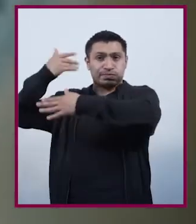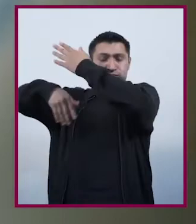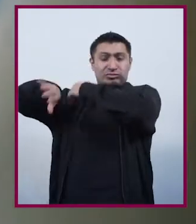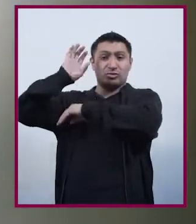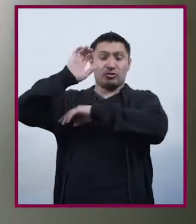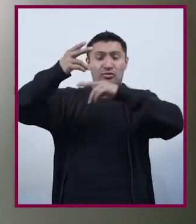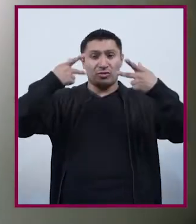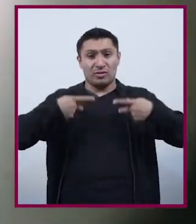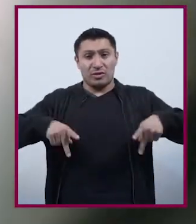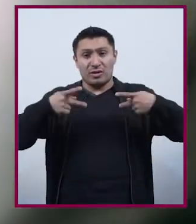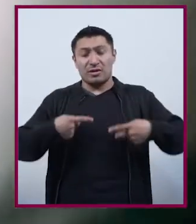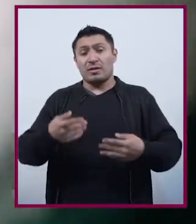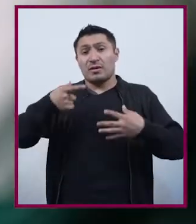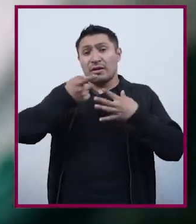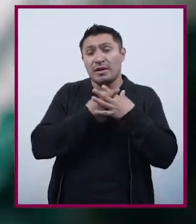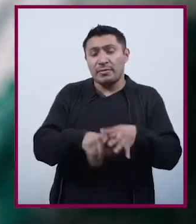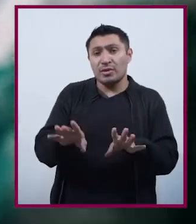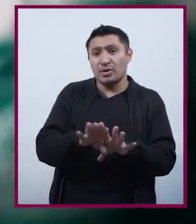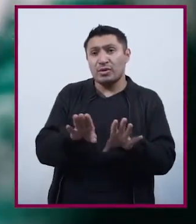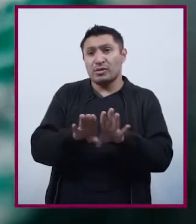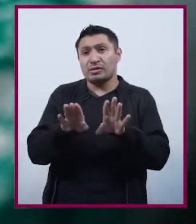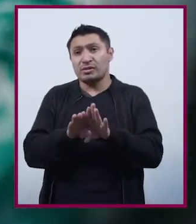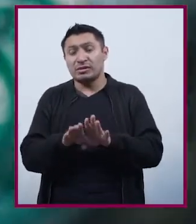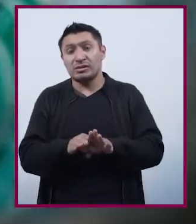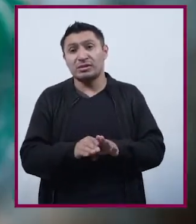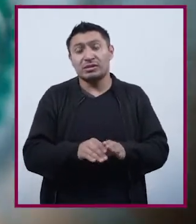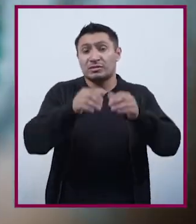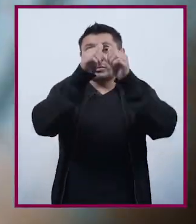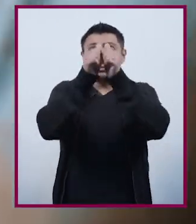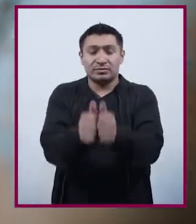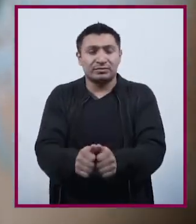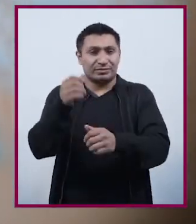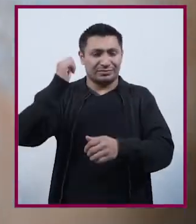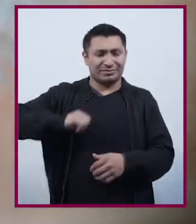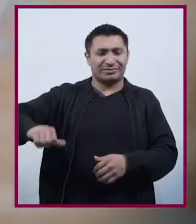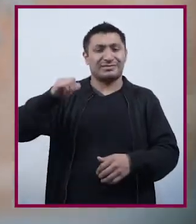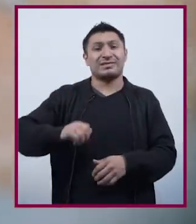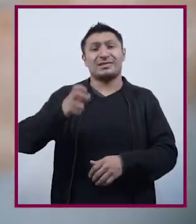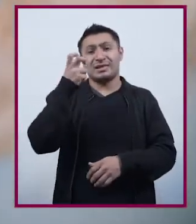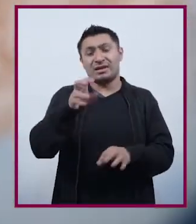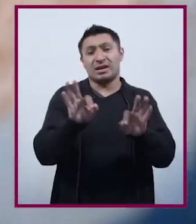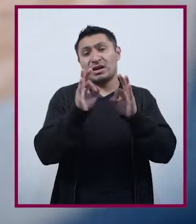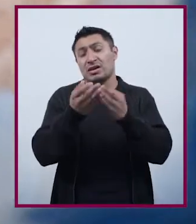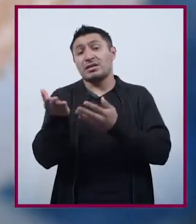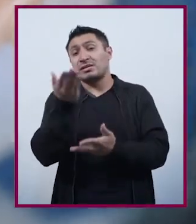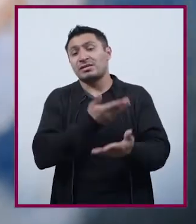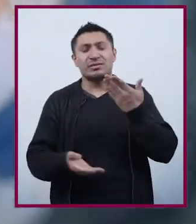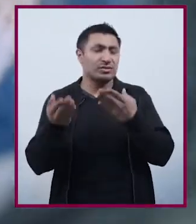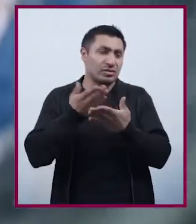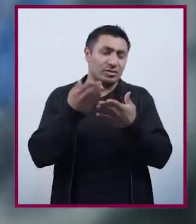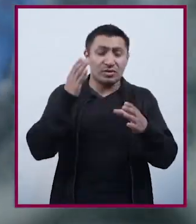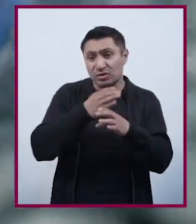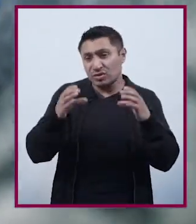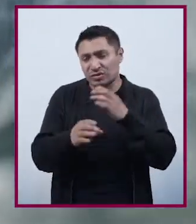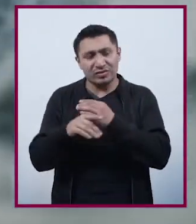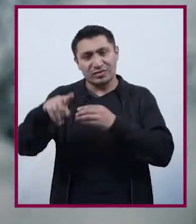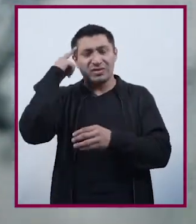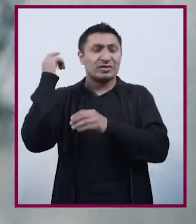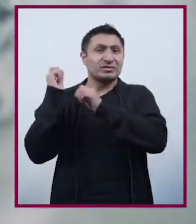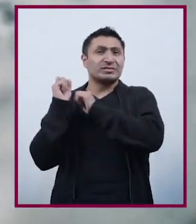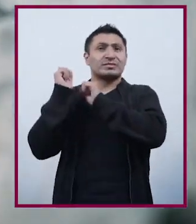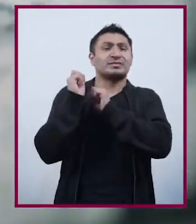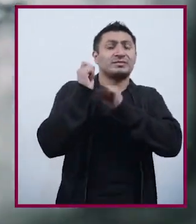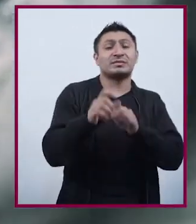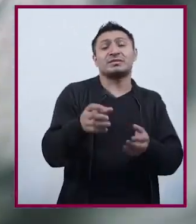cuando la humanidad comenzó a volverse sedentaria. Por aquel entonces, las unidades de intercambio eran objetos bien sencillos de